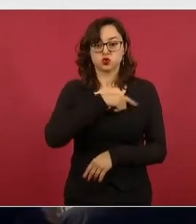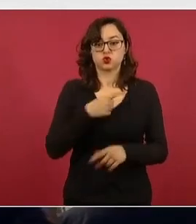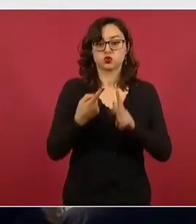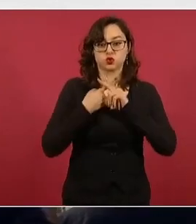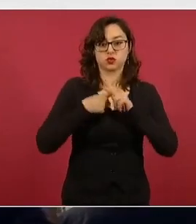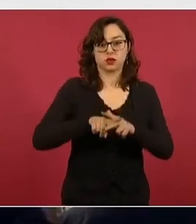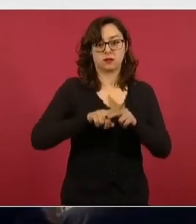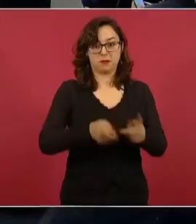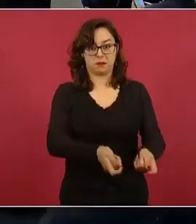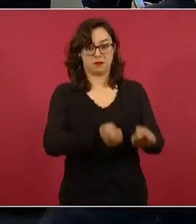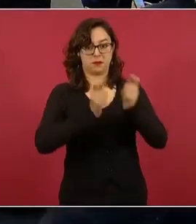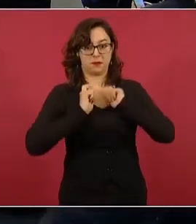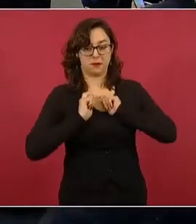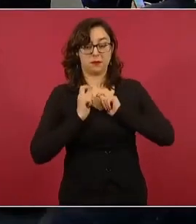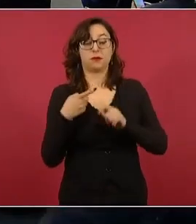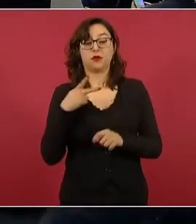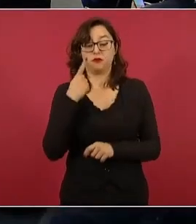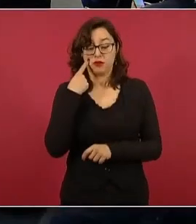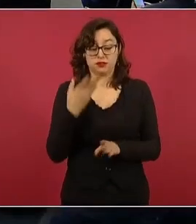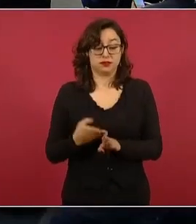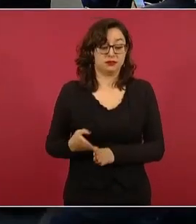Pero miren esto.